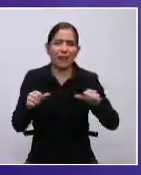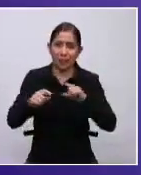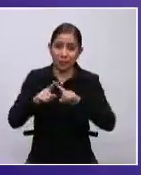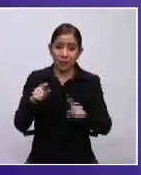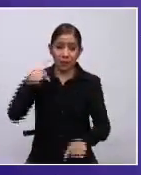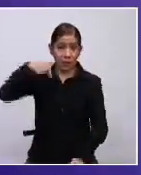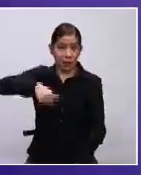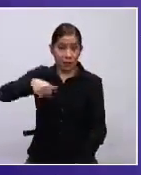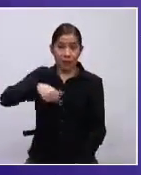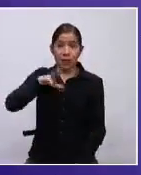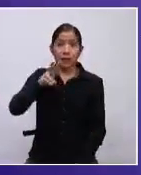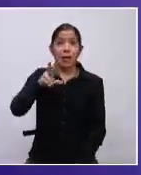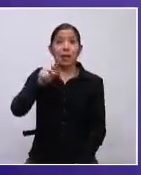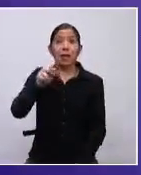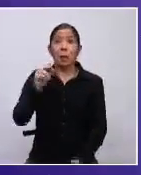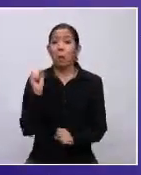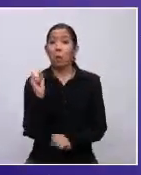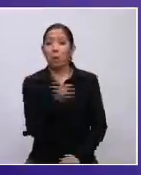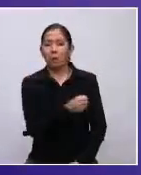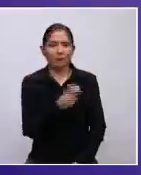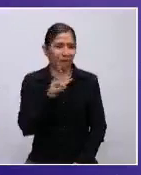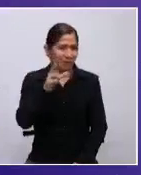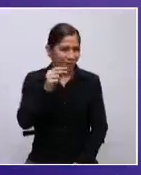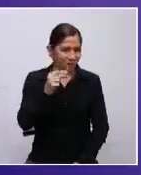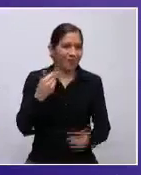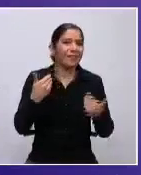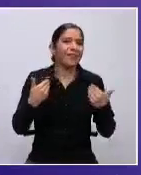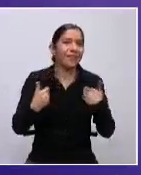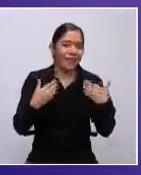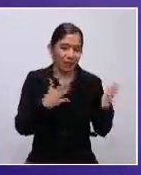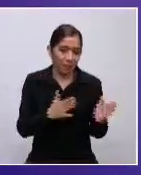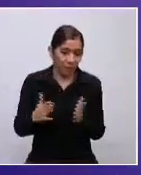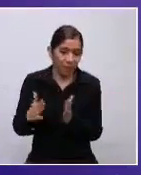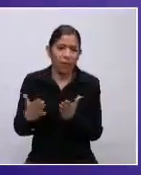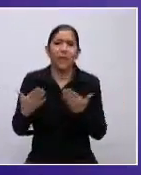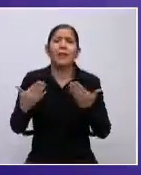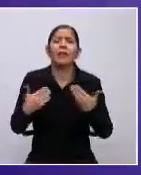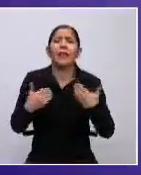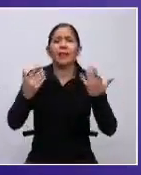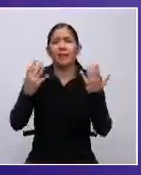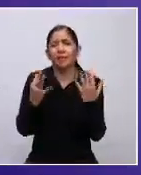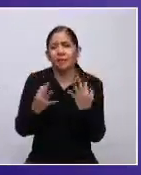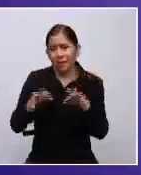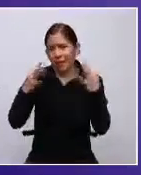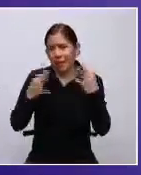de comunicación no ha querido quedar al margen de aquello, pues estará agasajando y festejando también a los más